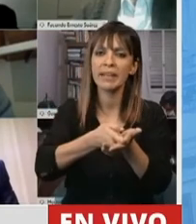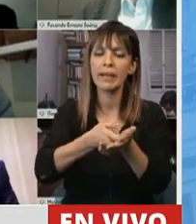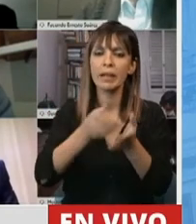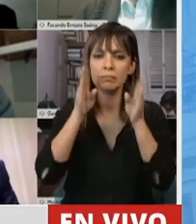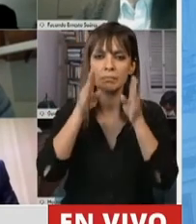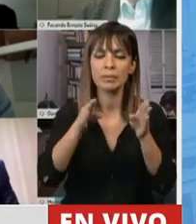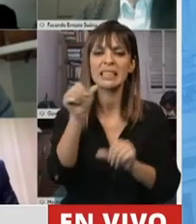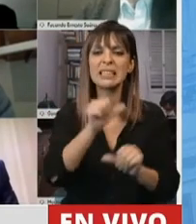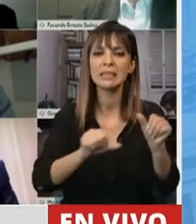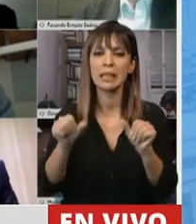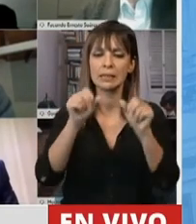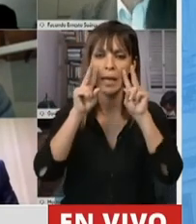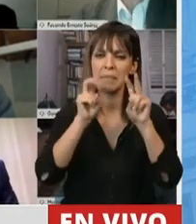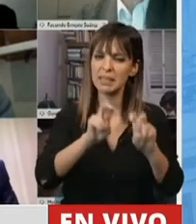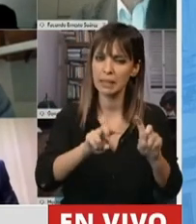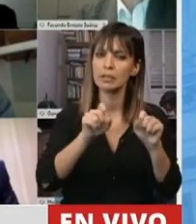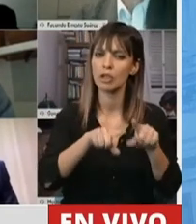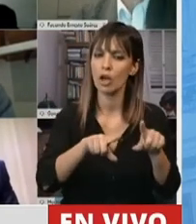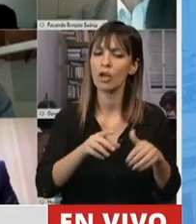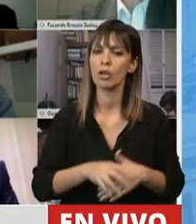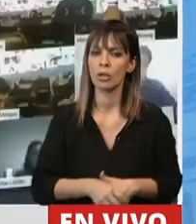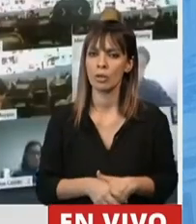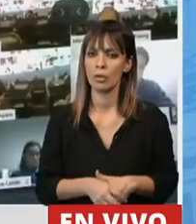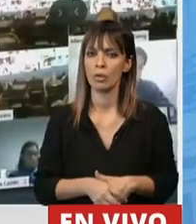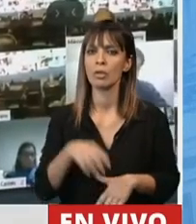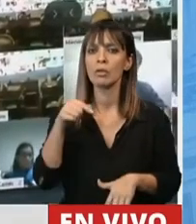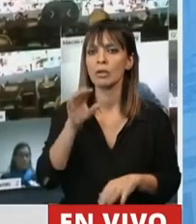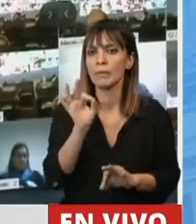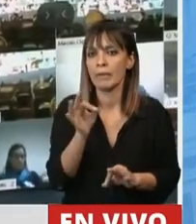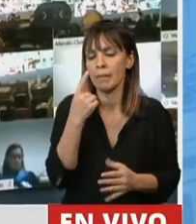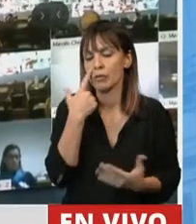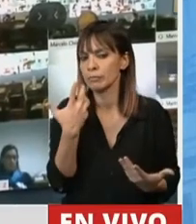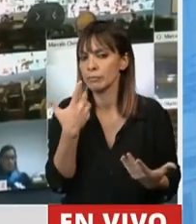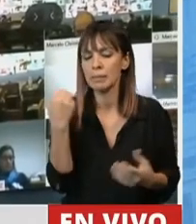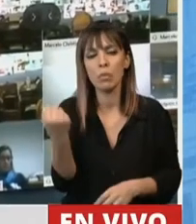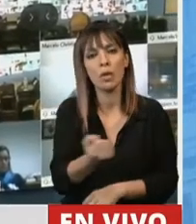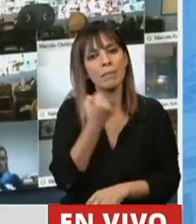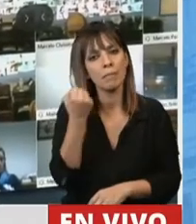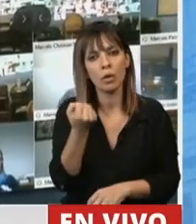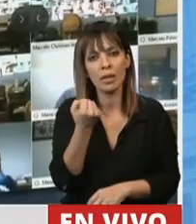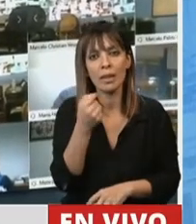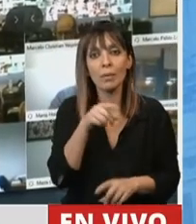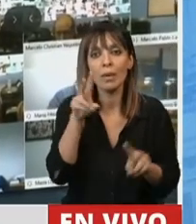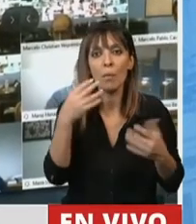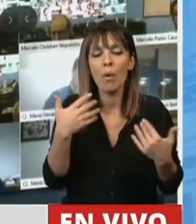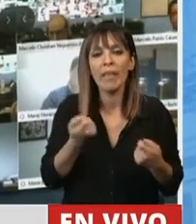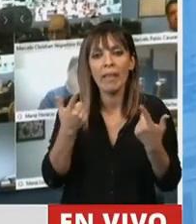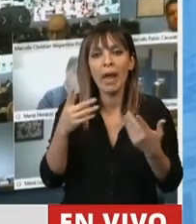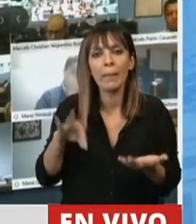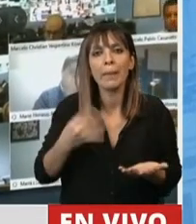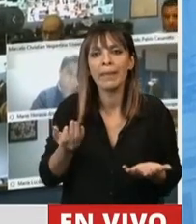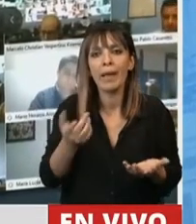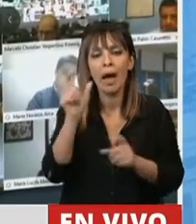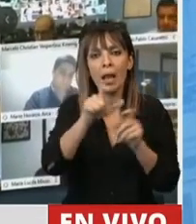ciencia y en investigación científica. Hoy vemos que es tan importante, que puede salvar la vida a la humanidad.